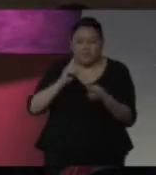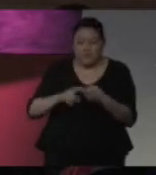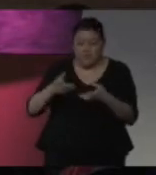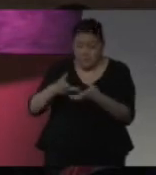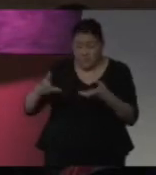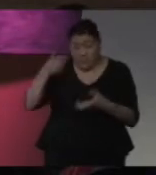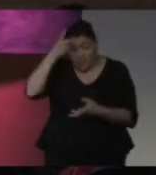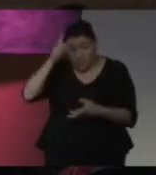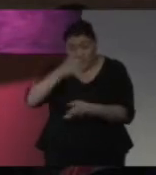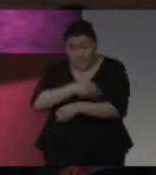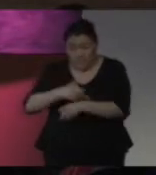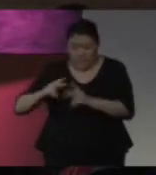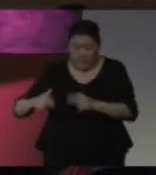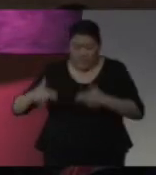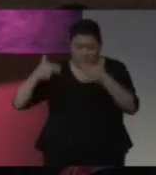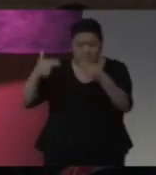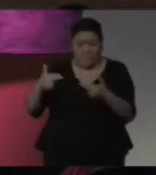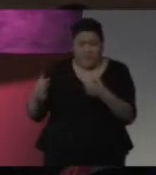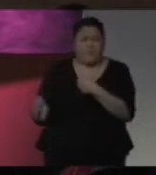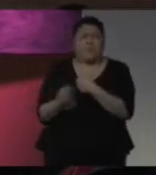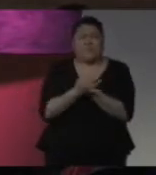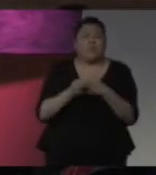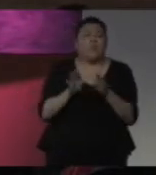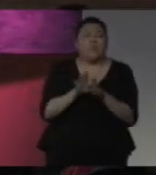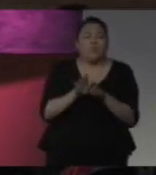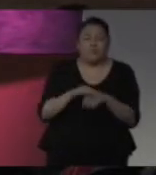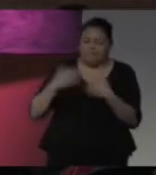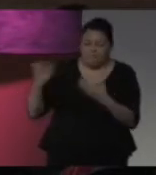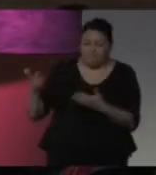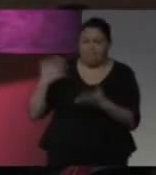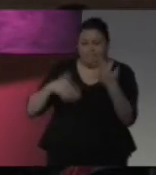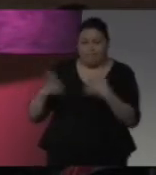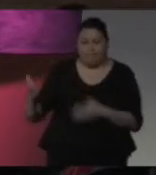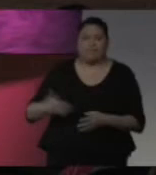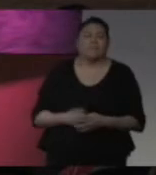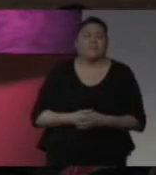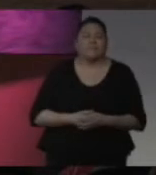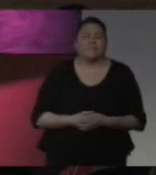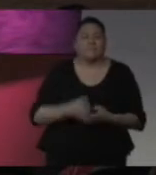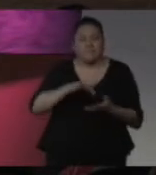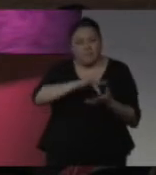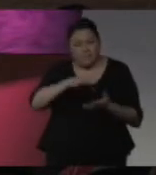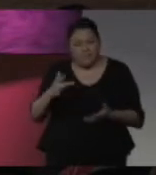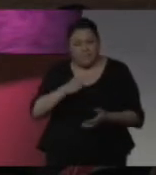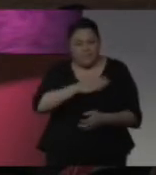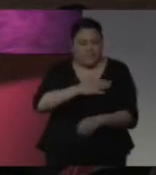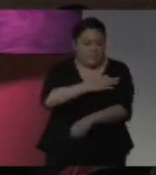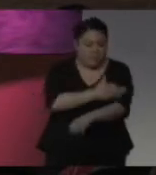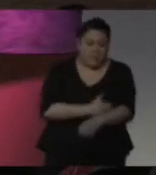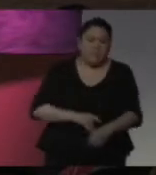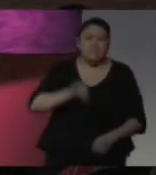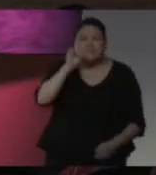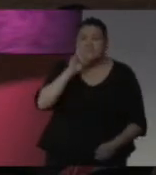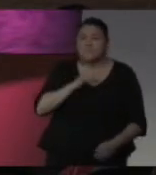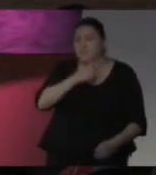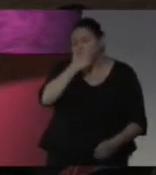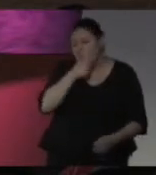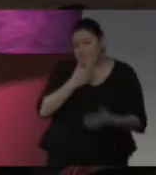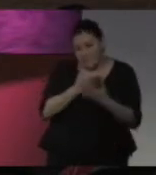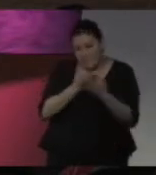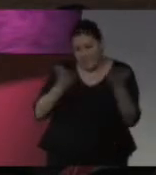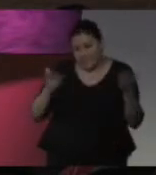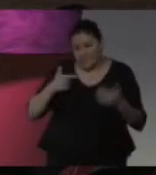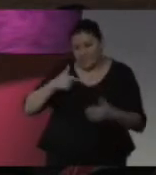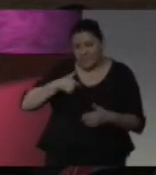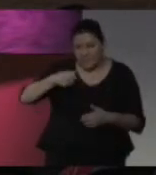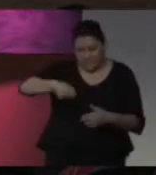de la Tierra. Le damos la palabra. Muchas gracias y buenas tardes A todos, todas, sí. Yo saludo